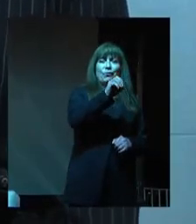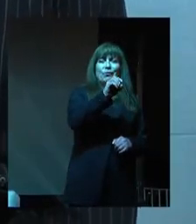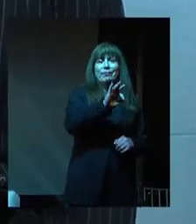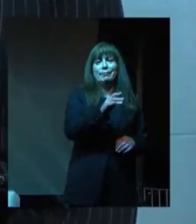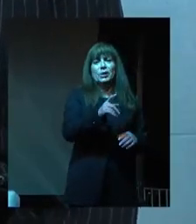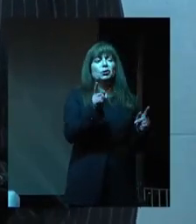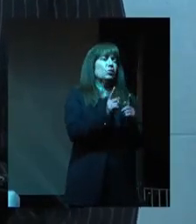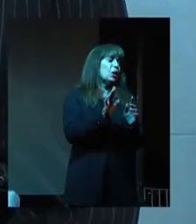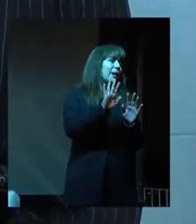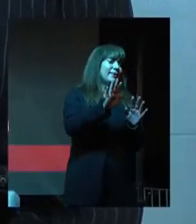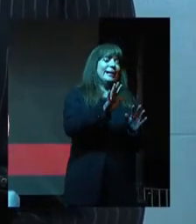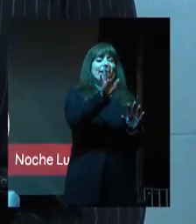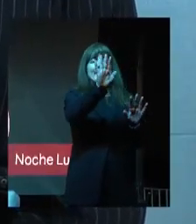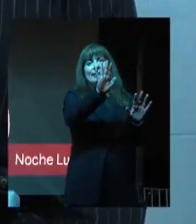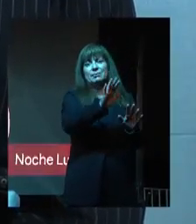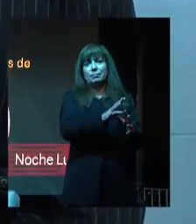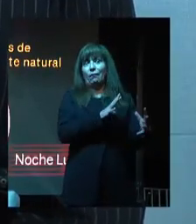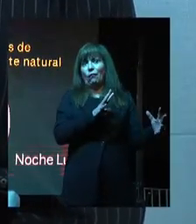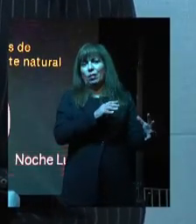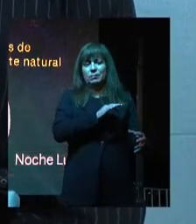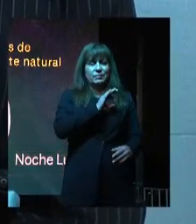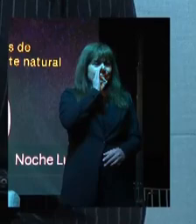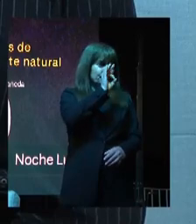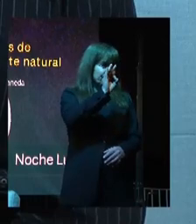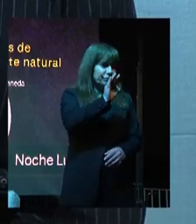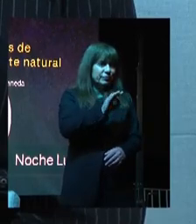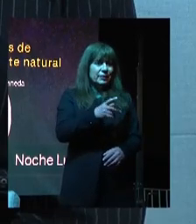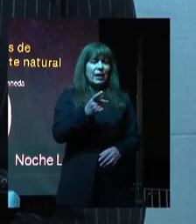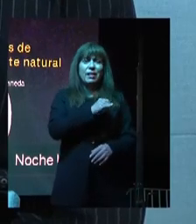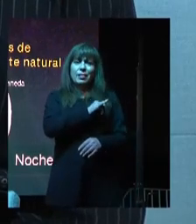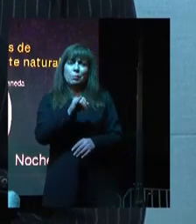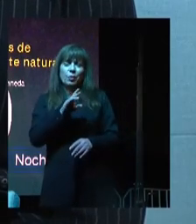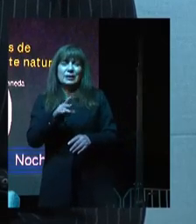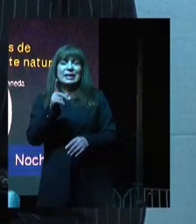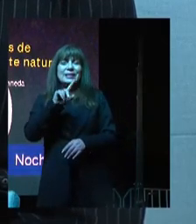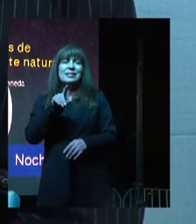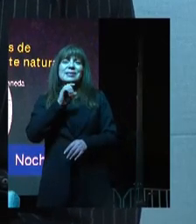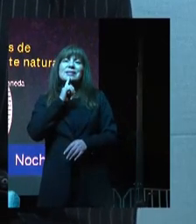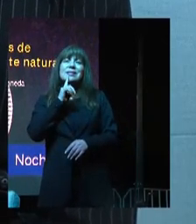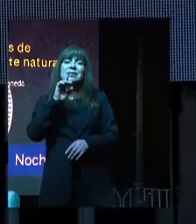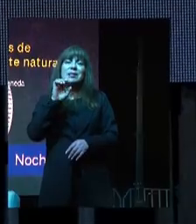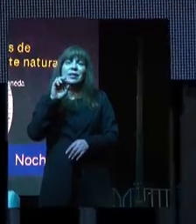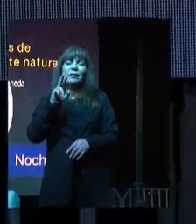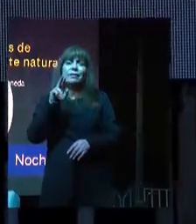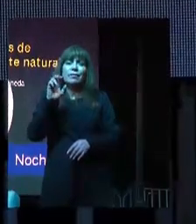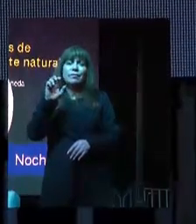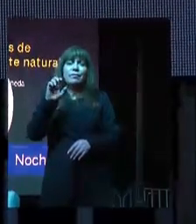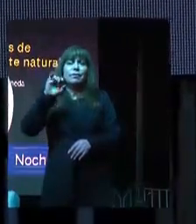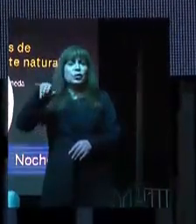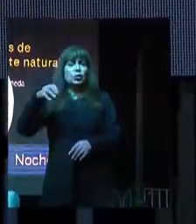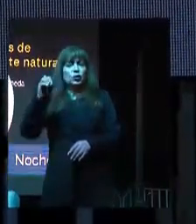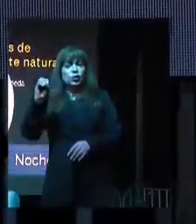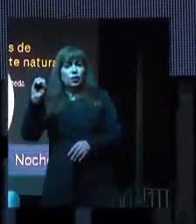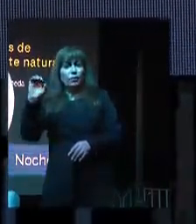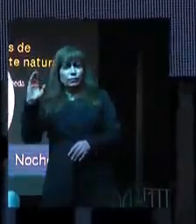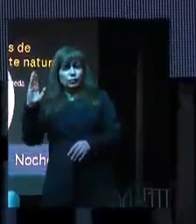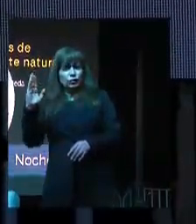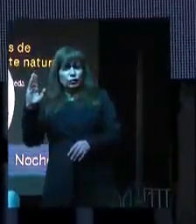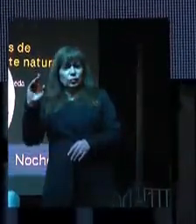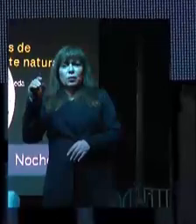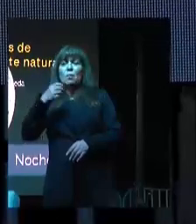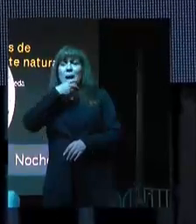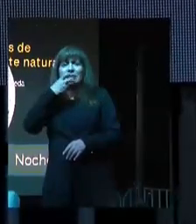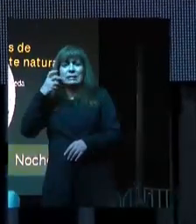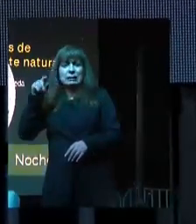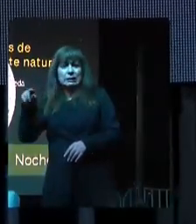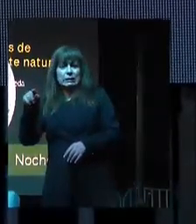así. Y después apareció otro, Steve Jobs, que fundó una cuestión que tenía una manzanita con un mordisco. Y después apareció otro, que